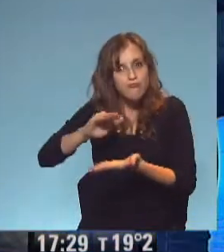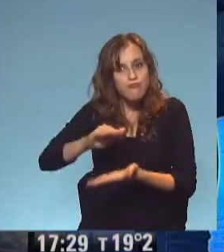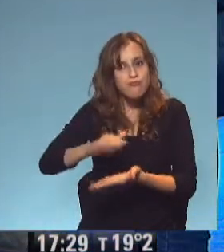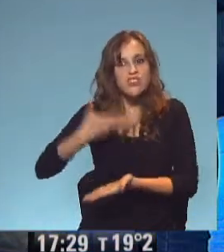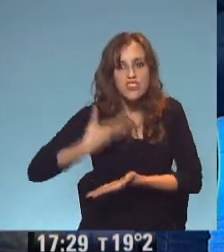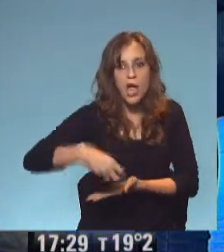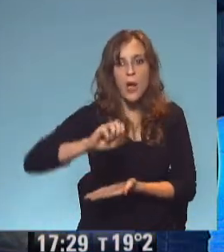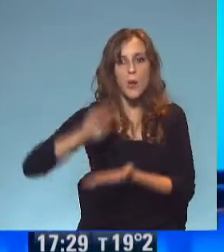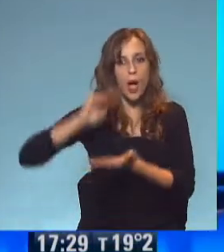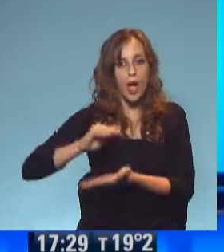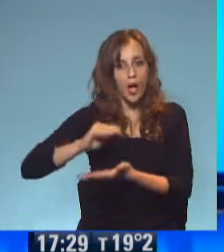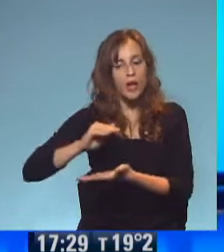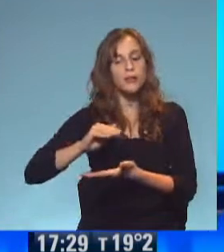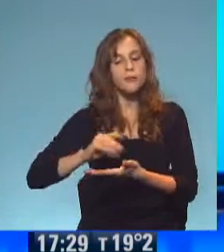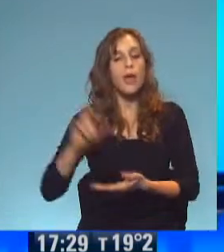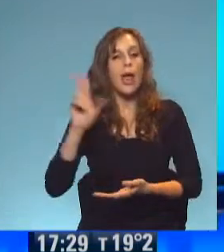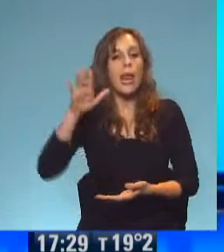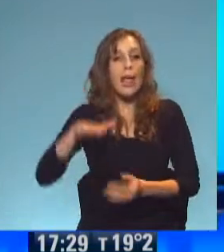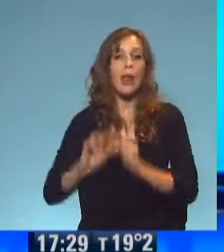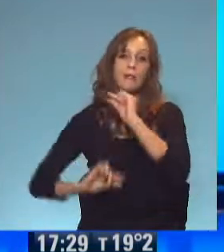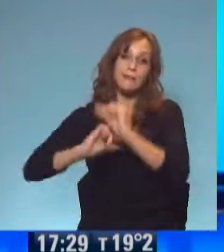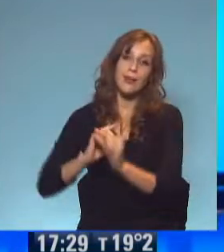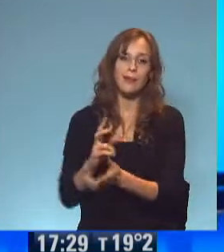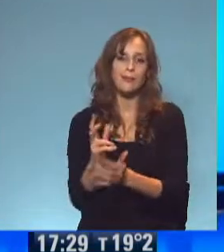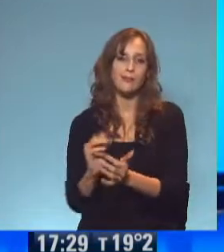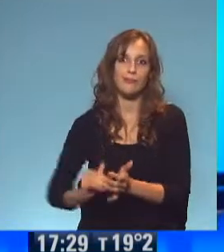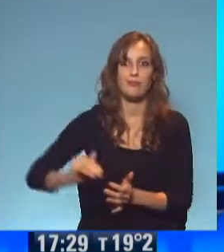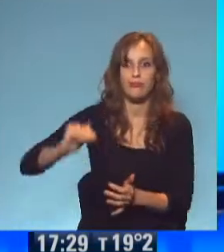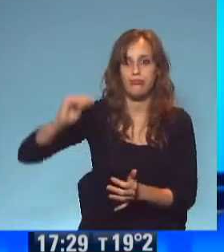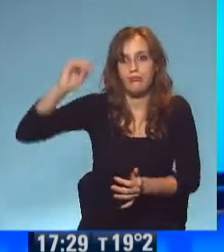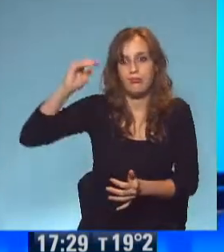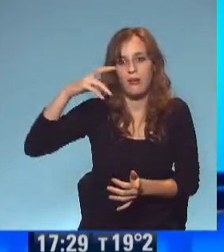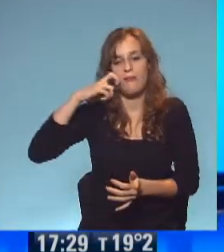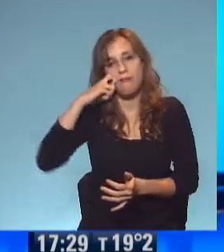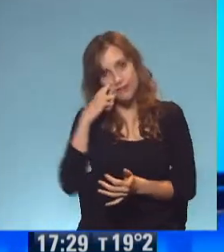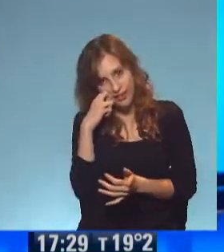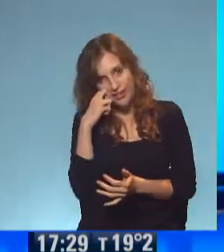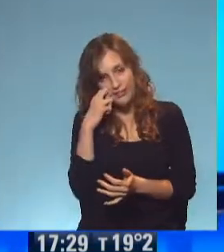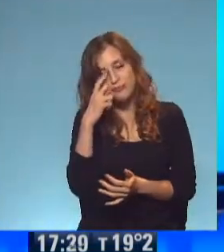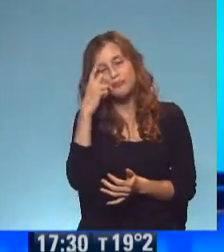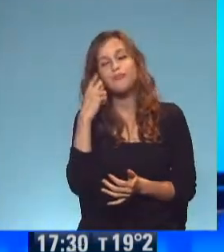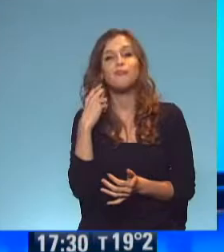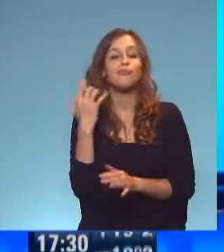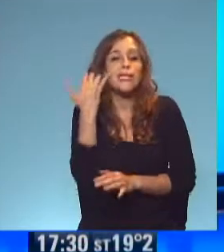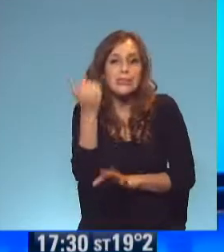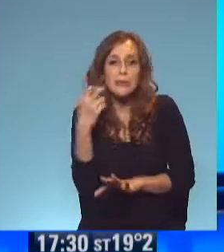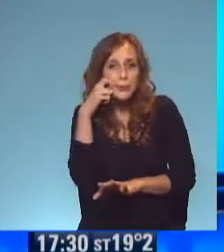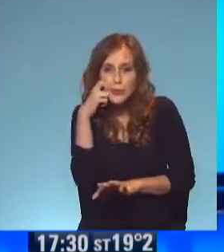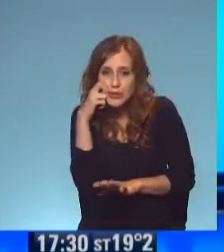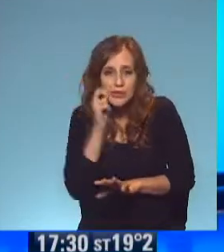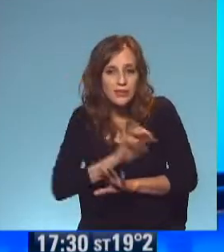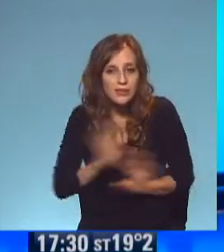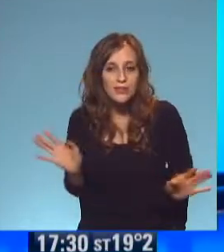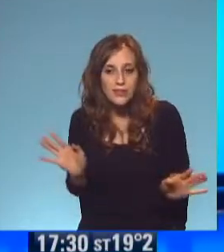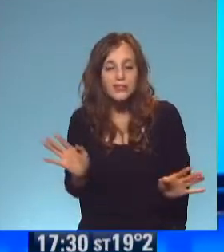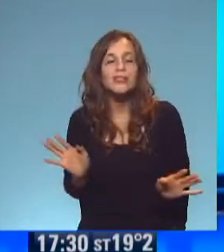La niña envejeció recorriendo pueblos y cuando ya estuvo muy viejita,